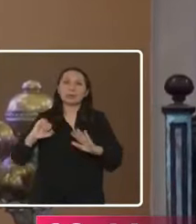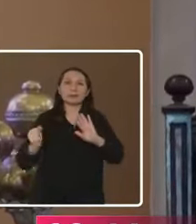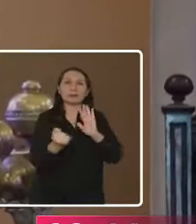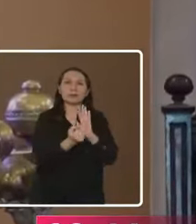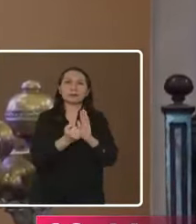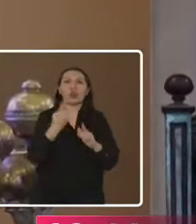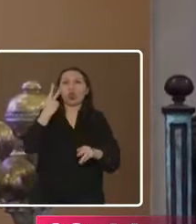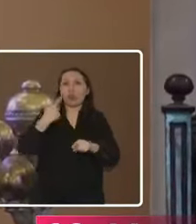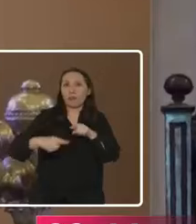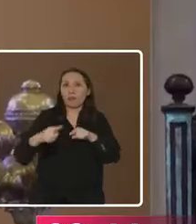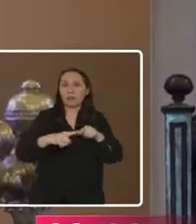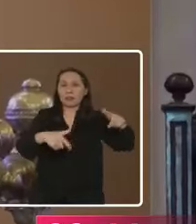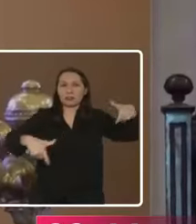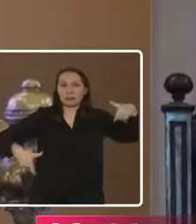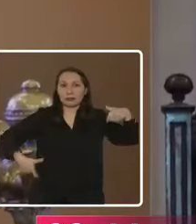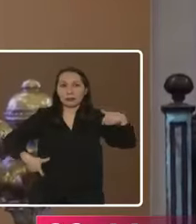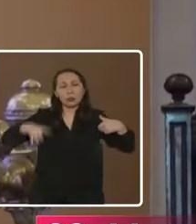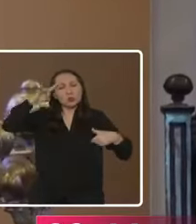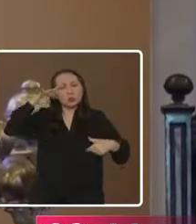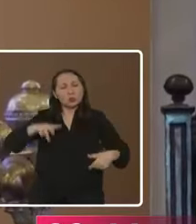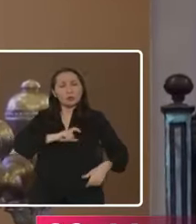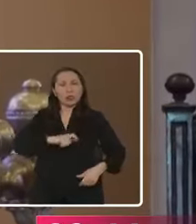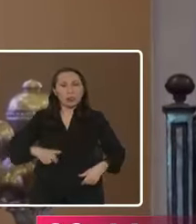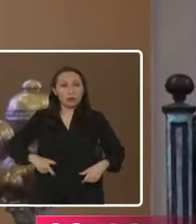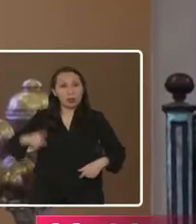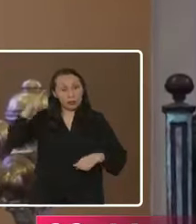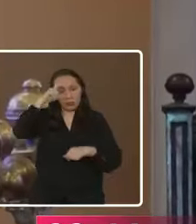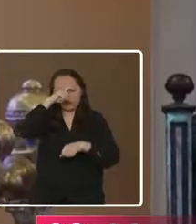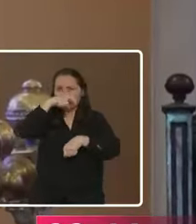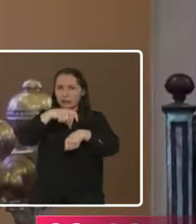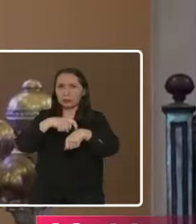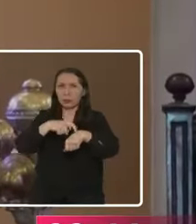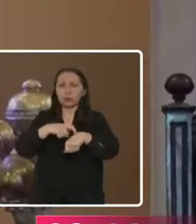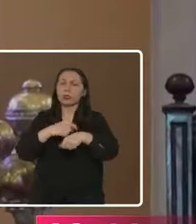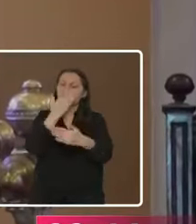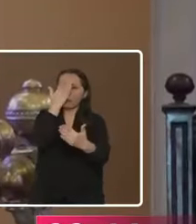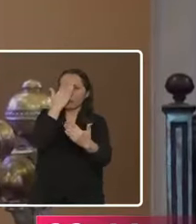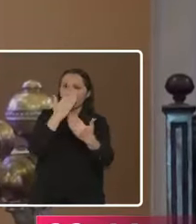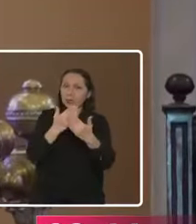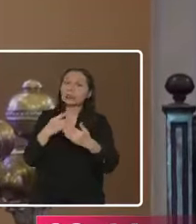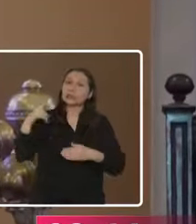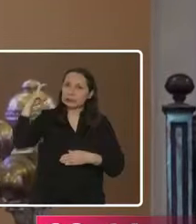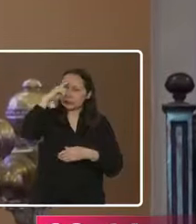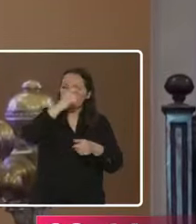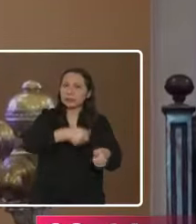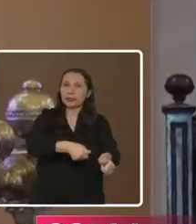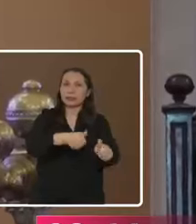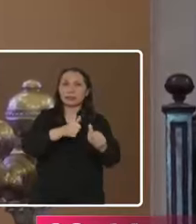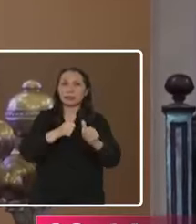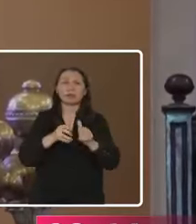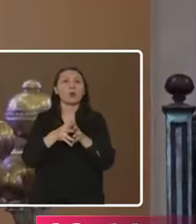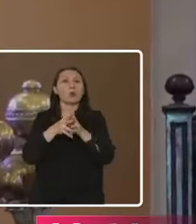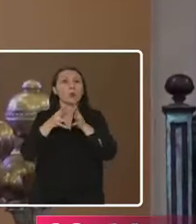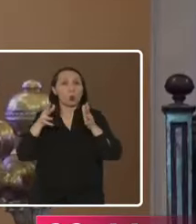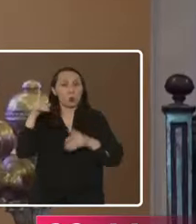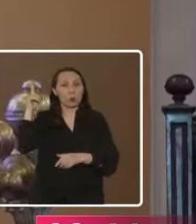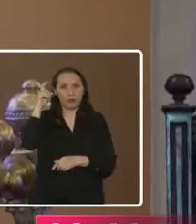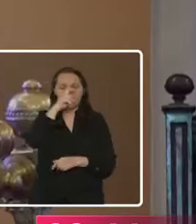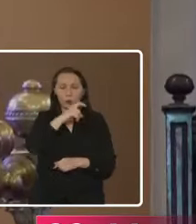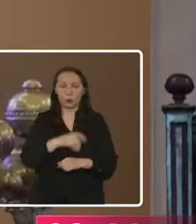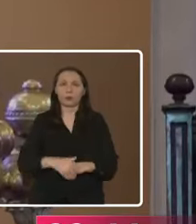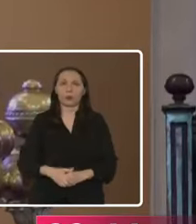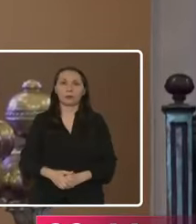mandatos presidenciales, donde supo gobernar en tiempos difíciles y afrontar complejos desafíos e inmensas